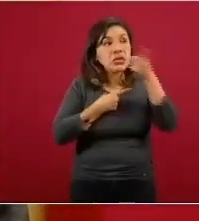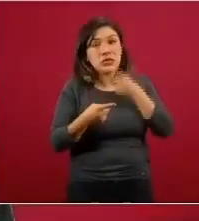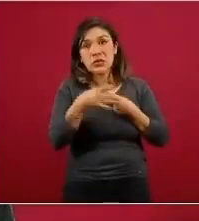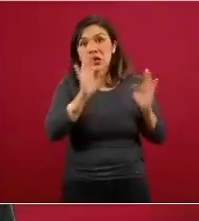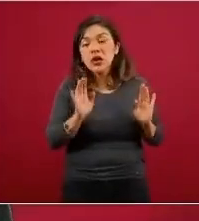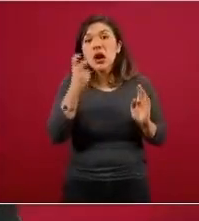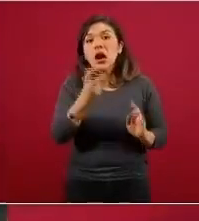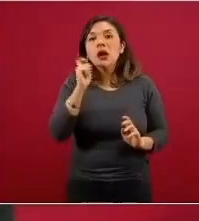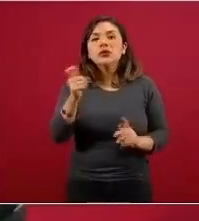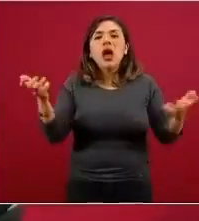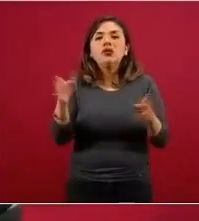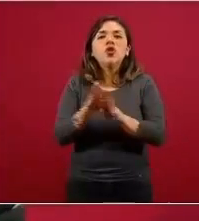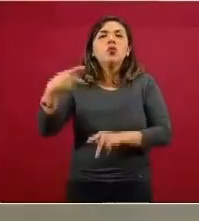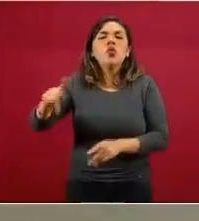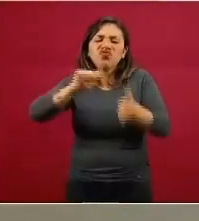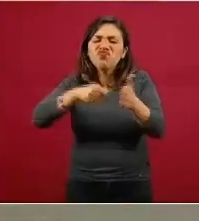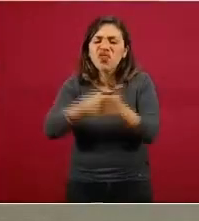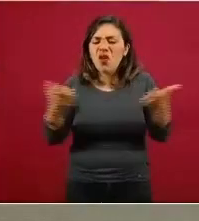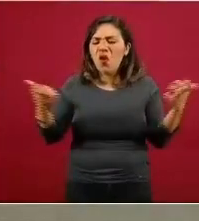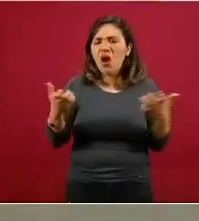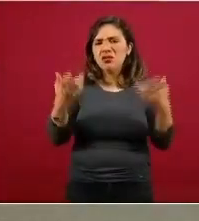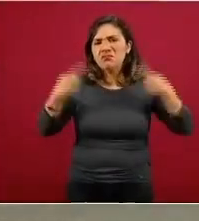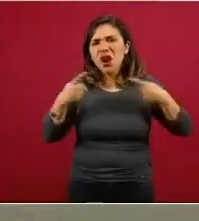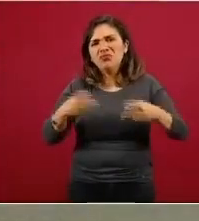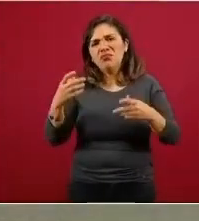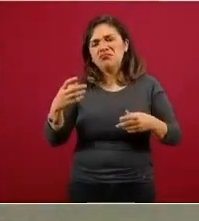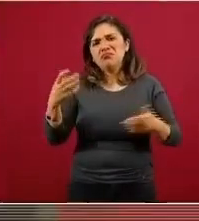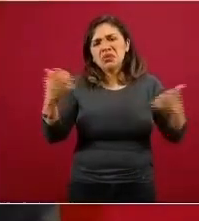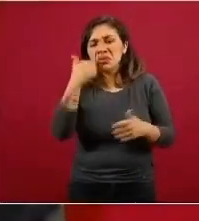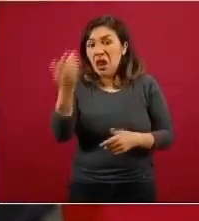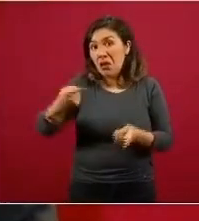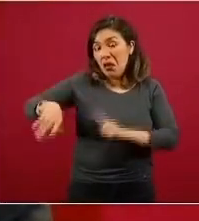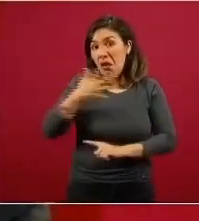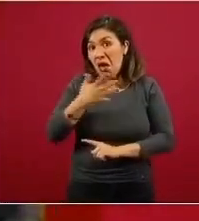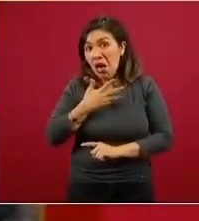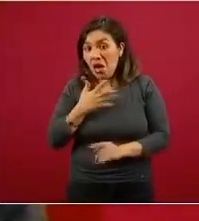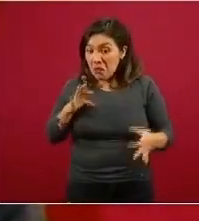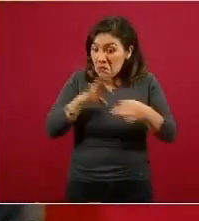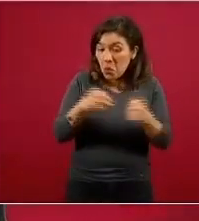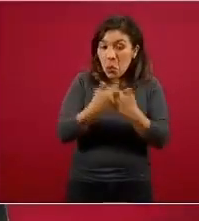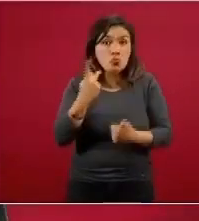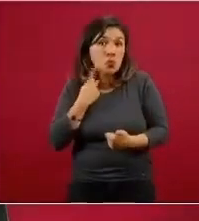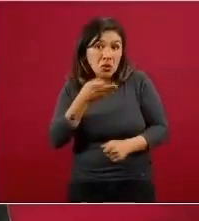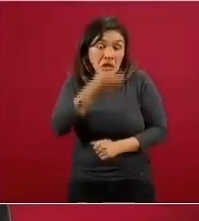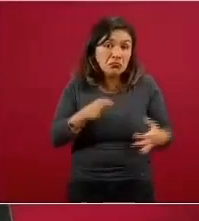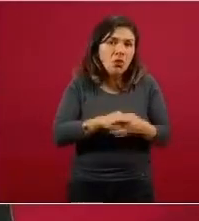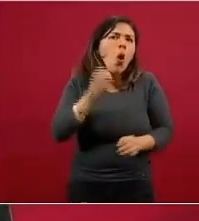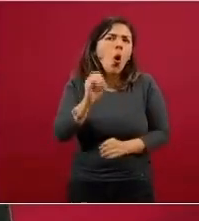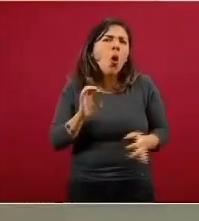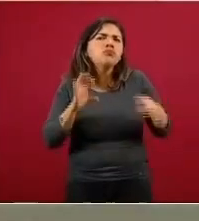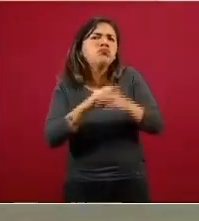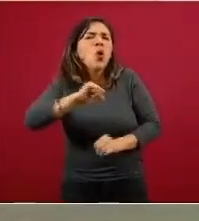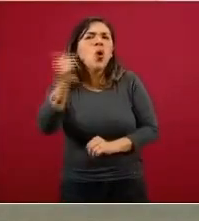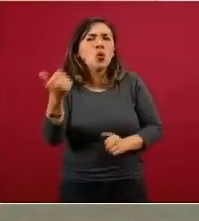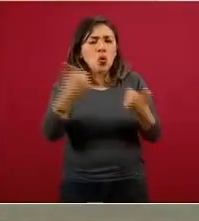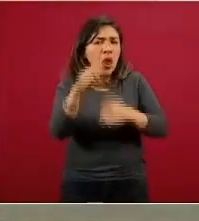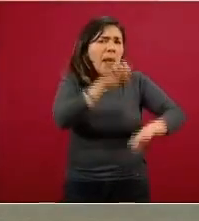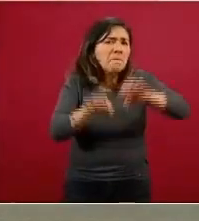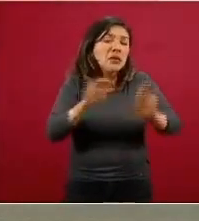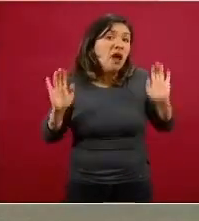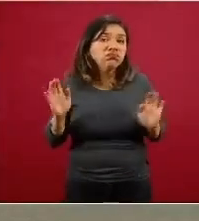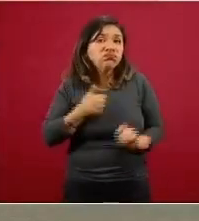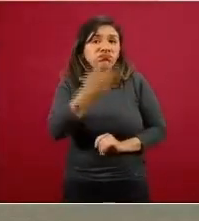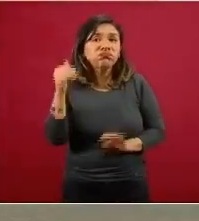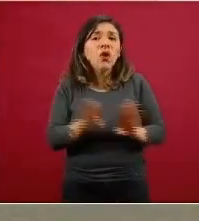dijeron, lo hacen en su actuar técnico, ¿no? Son gente técnica, quizá no tiene ninguna vinculación política, quizá tampoco tiene ninguna vinculación empresarial, por